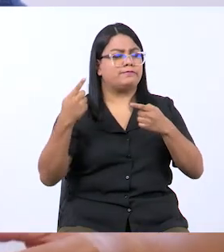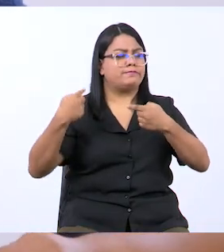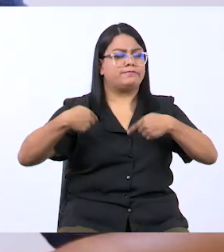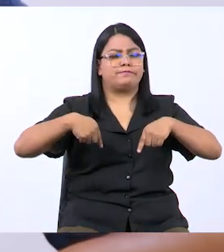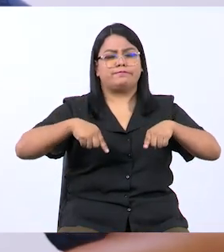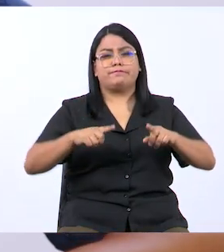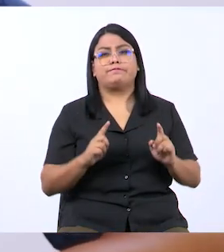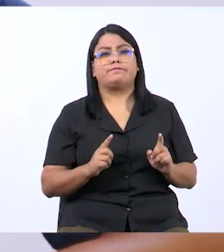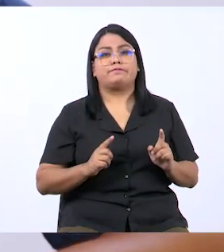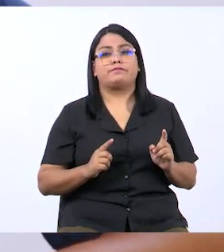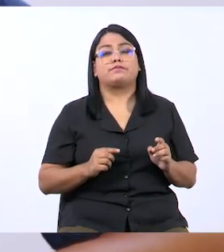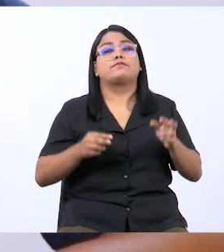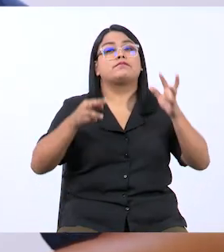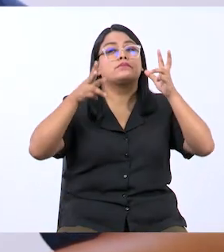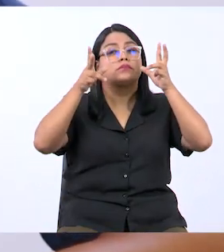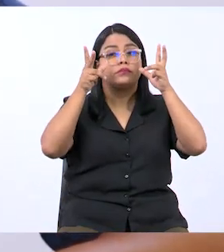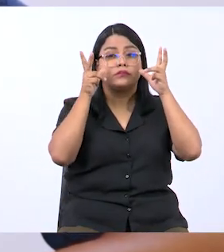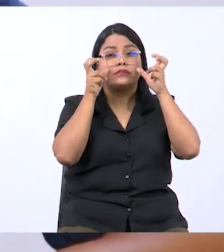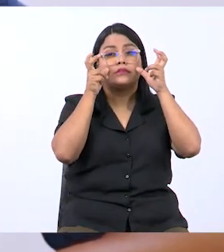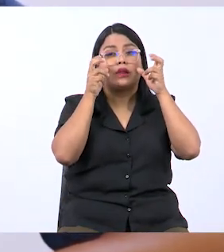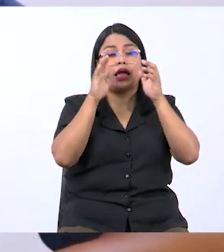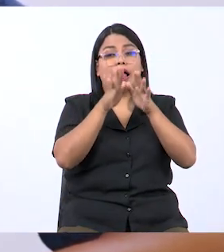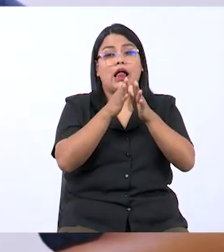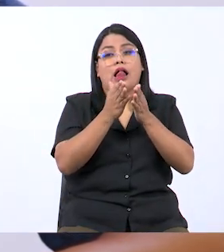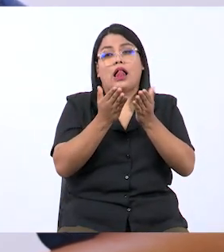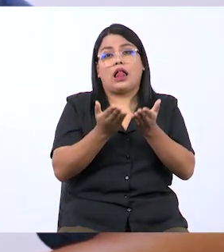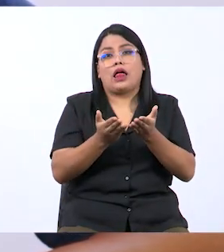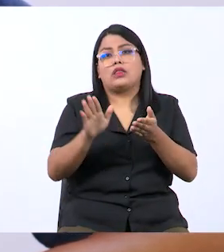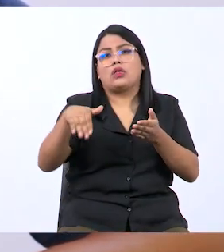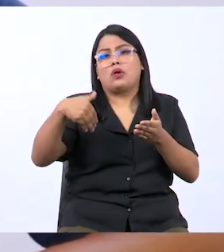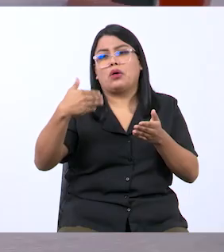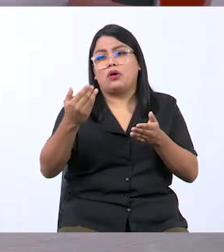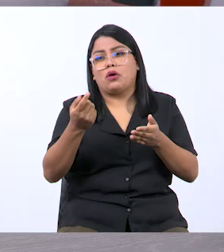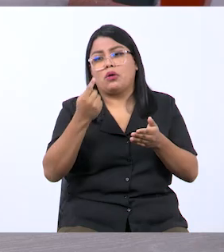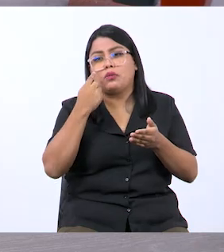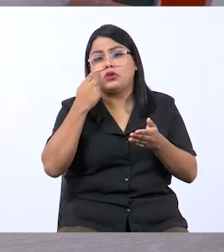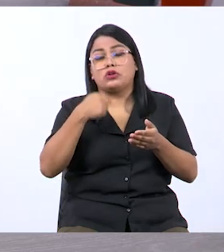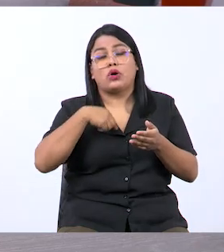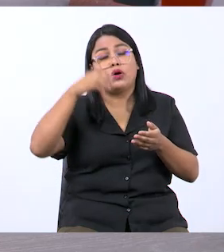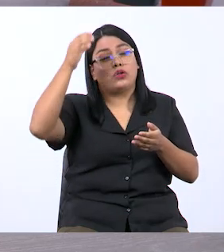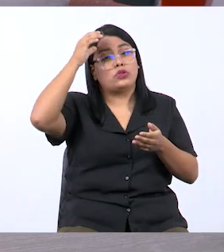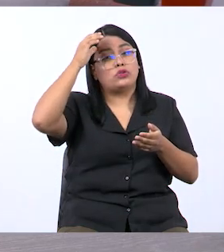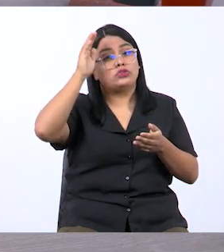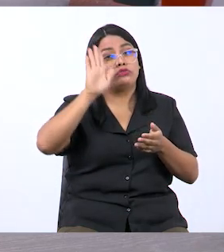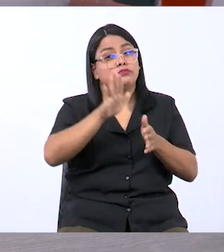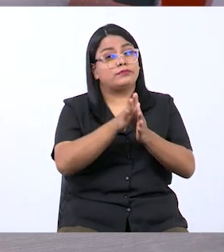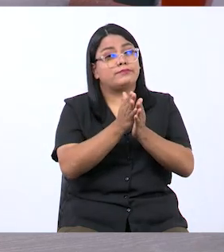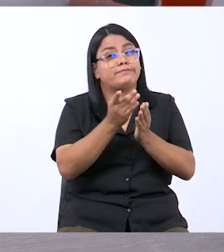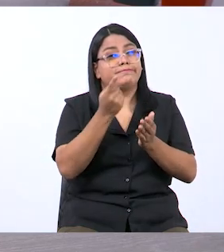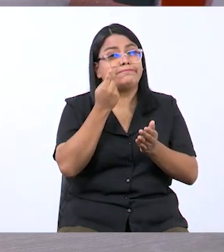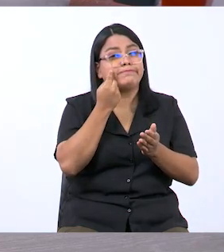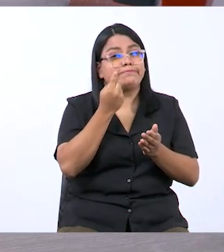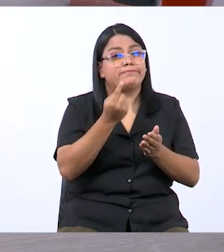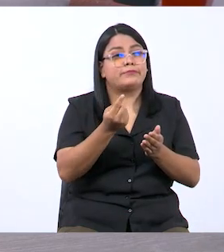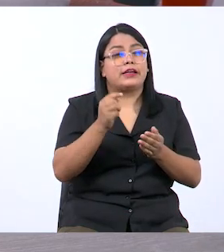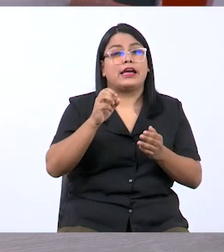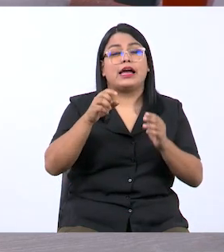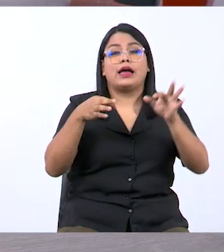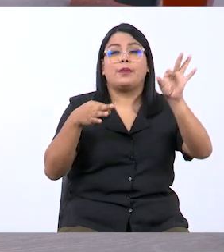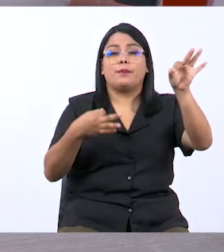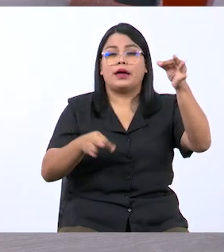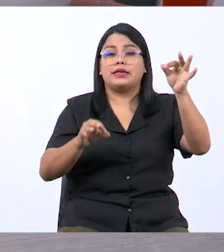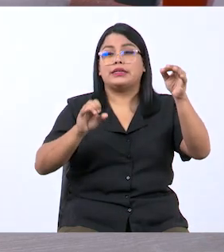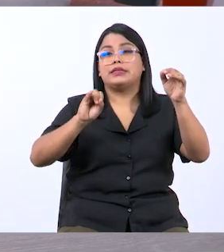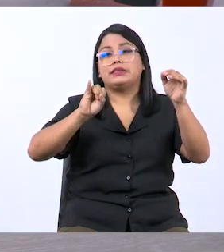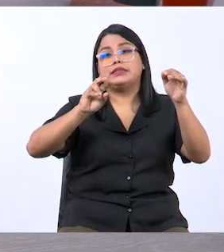darle seguimiento, Francisco, observo que en el libro de texto, después de la sección Conoce tu libro de texto, encontramos el